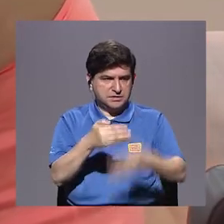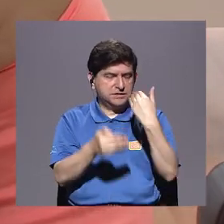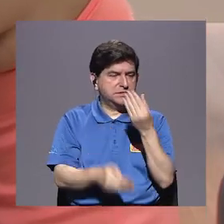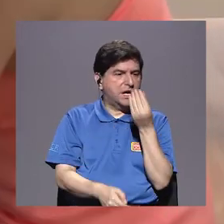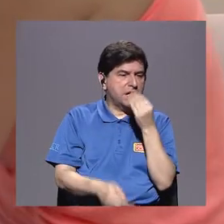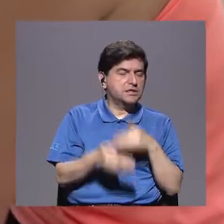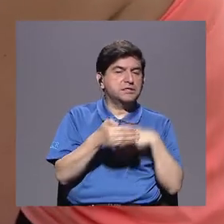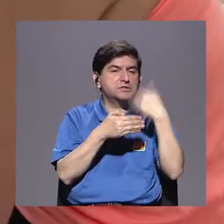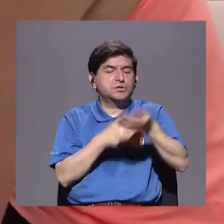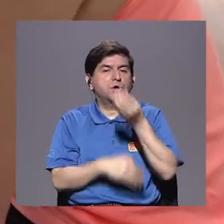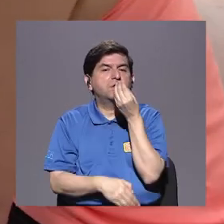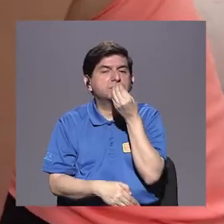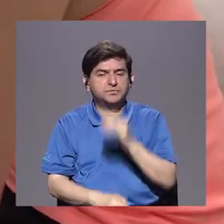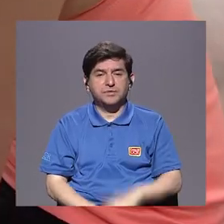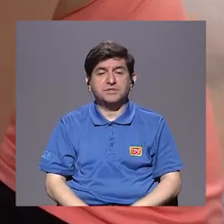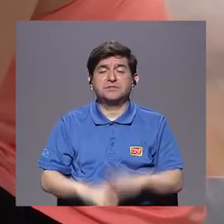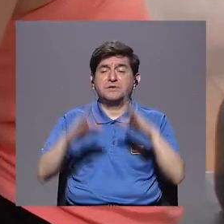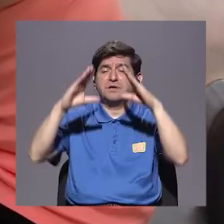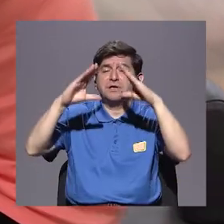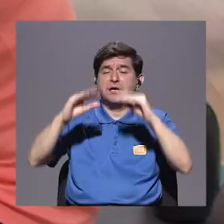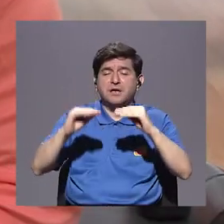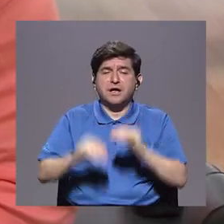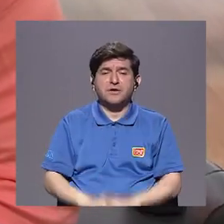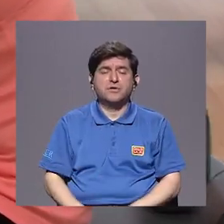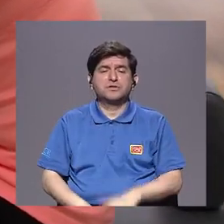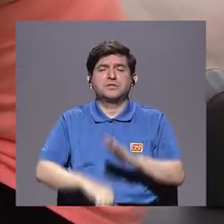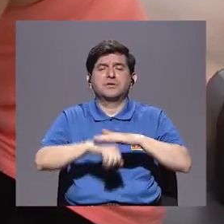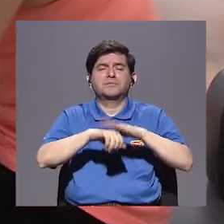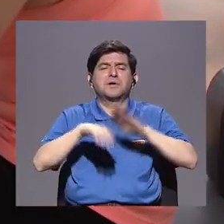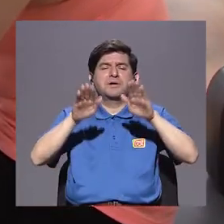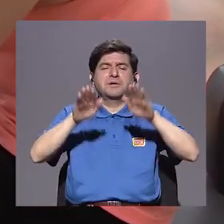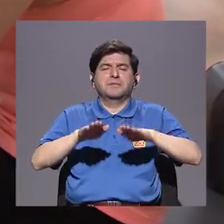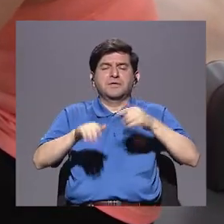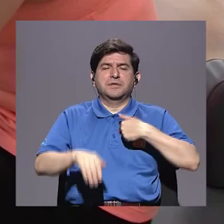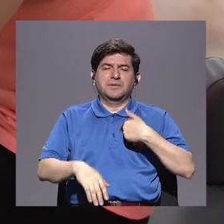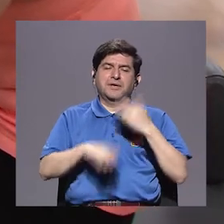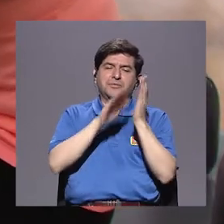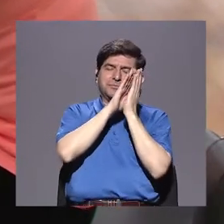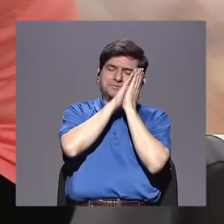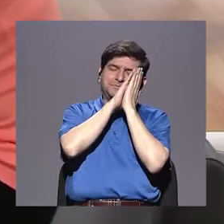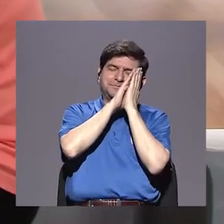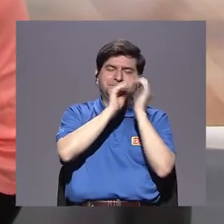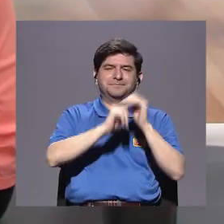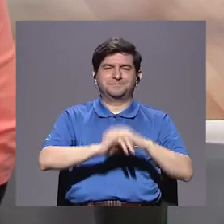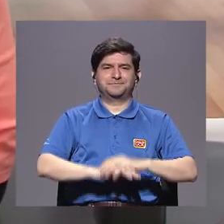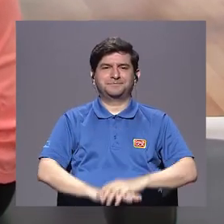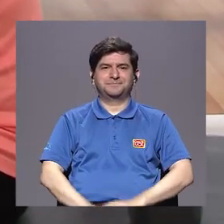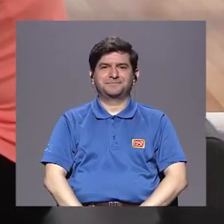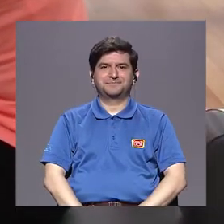si es antes de comer o después de comer. Y en la noche es un perfecto relajante para ir a acostarnos.